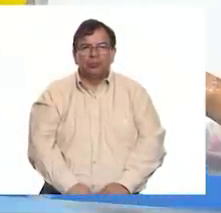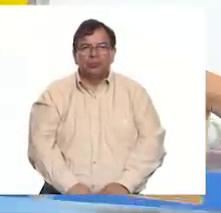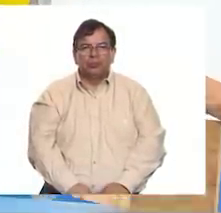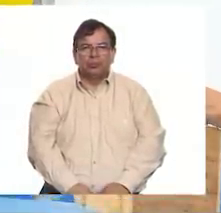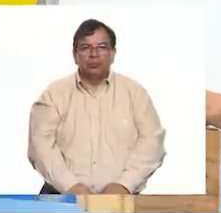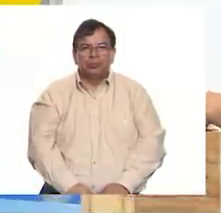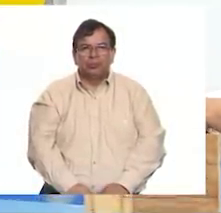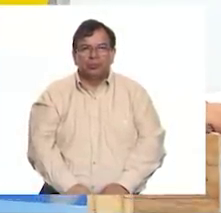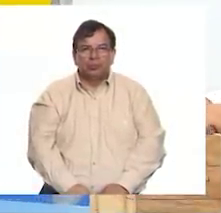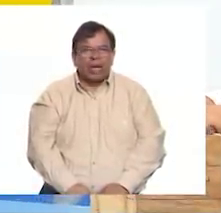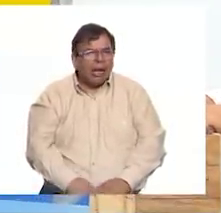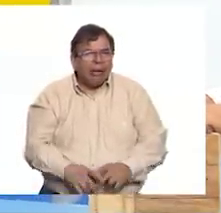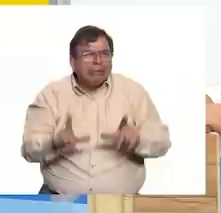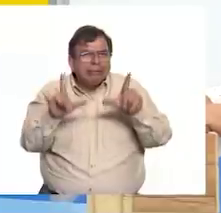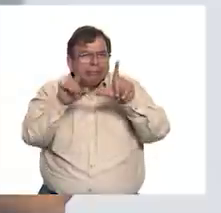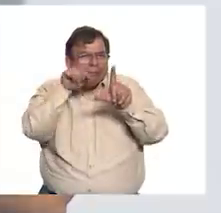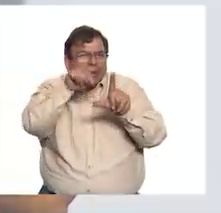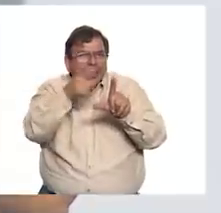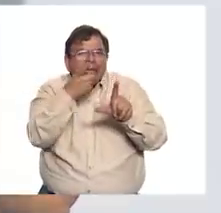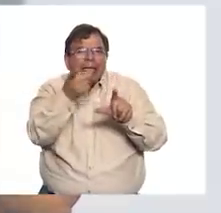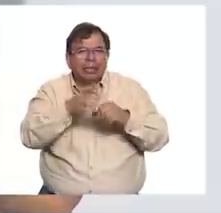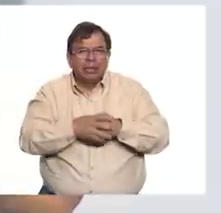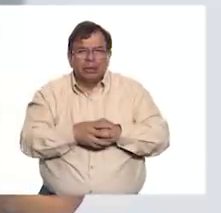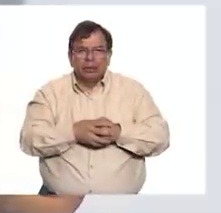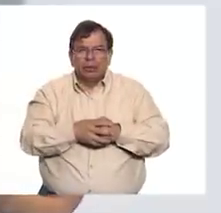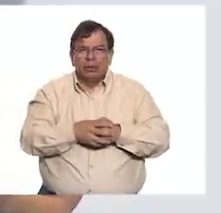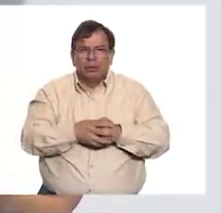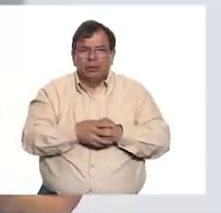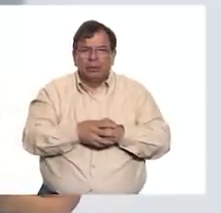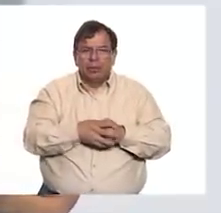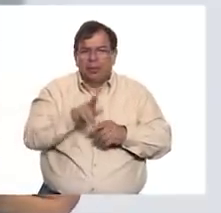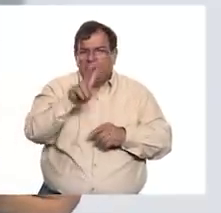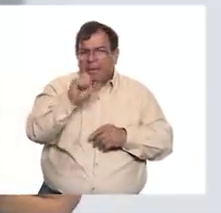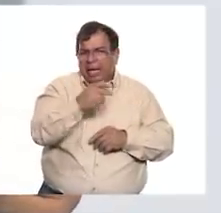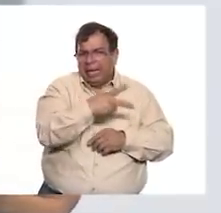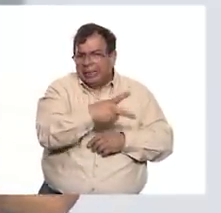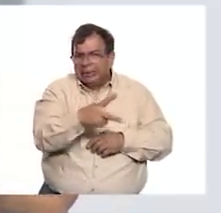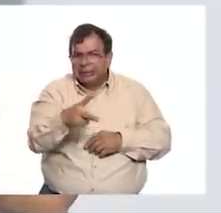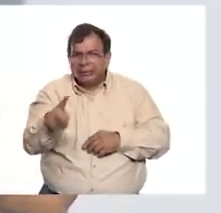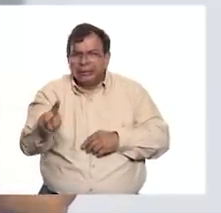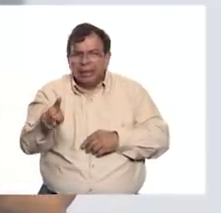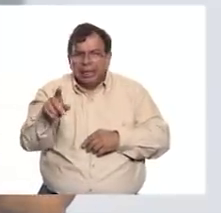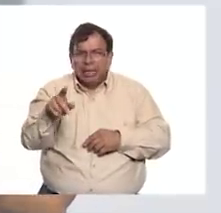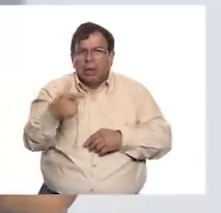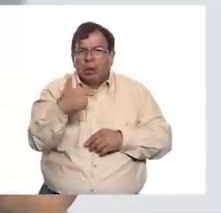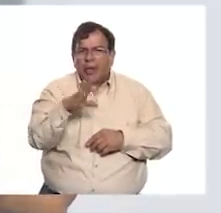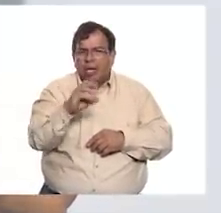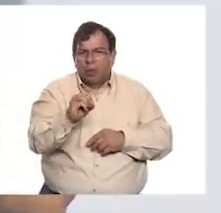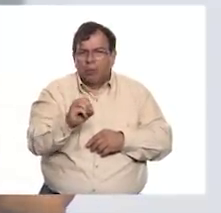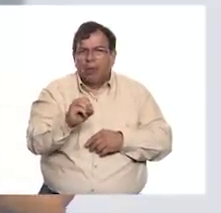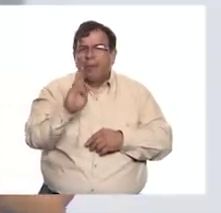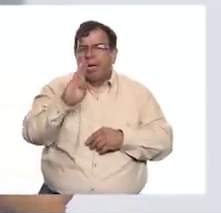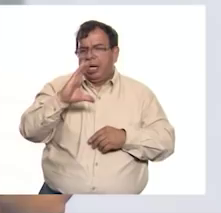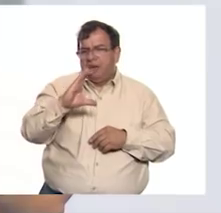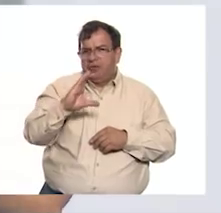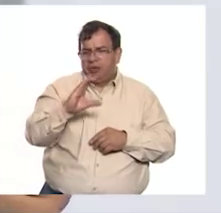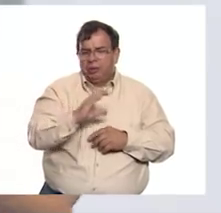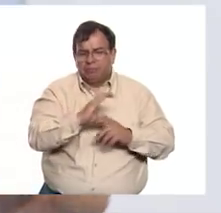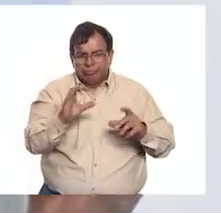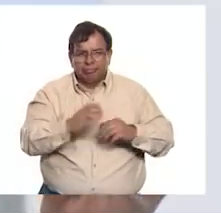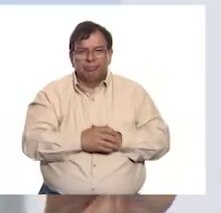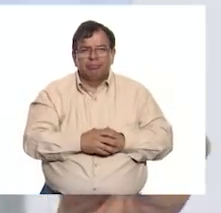¿Qué nos dice la primera tarjeta virtual? Valle de Guadalupe, Baja California. Perfecto, excelente.